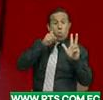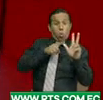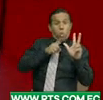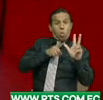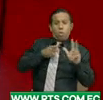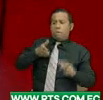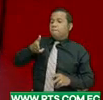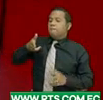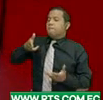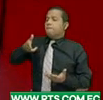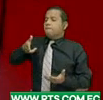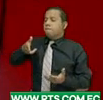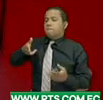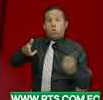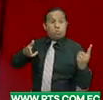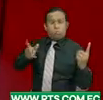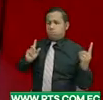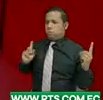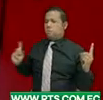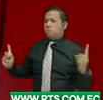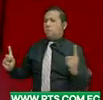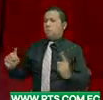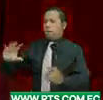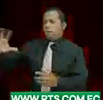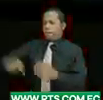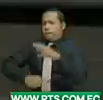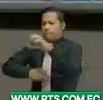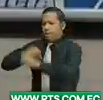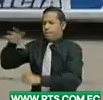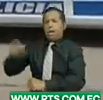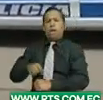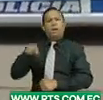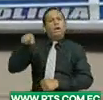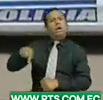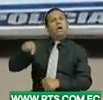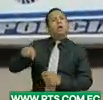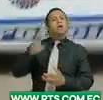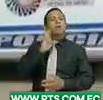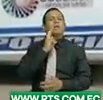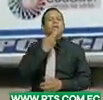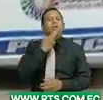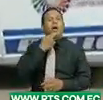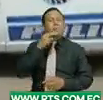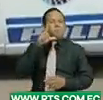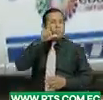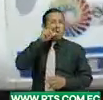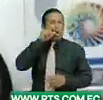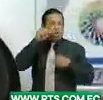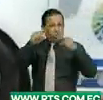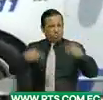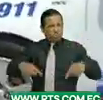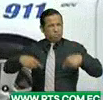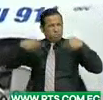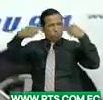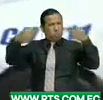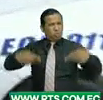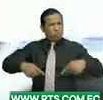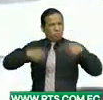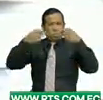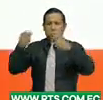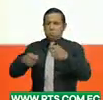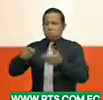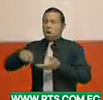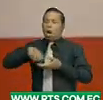Las víctimas se encontraban en un asadero de pollos, ubicado en las calles Antepara y Argentina, centro de la